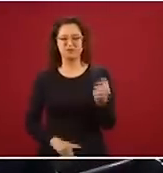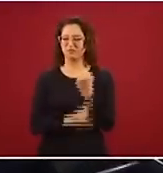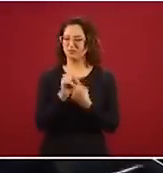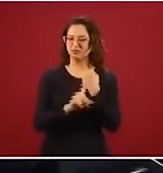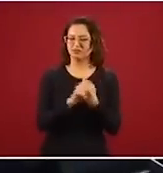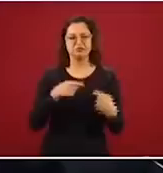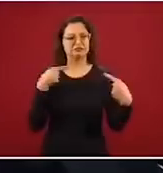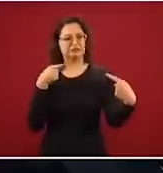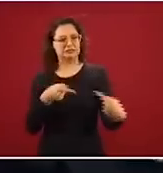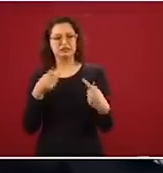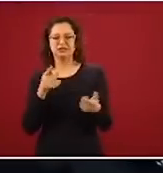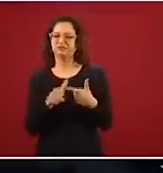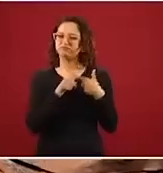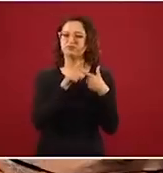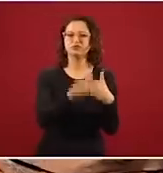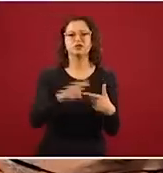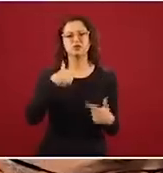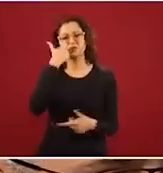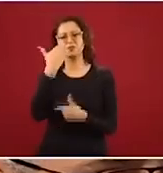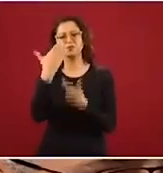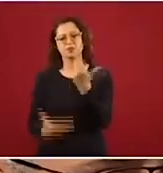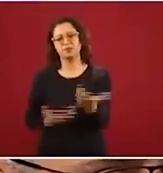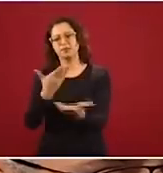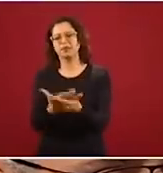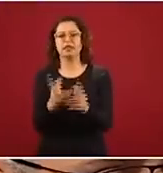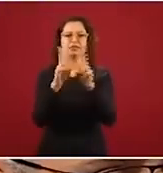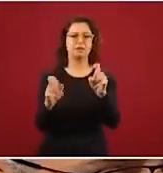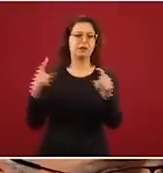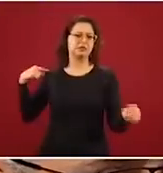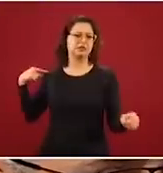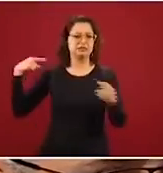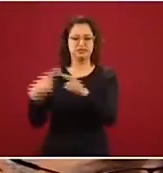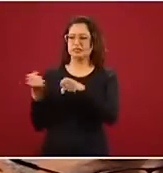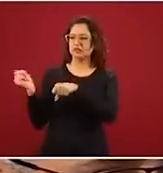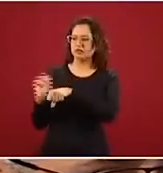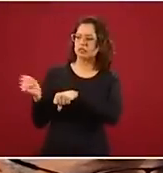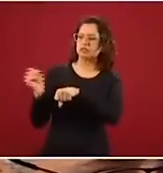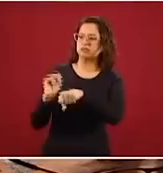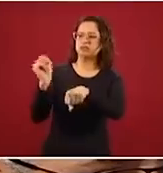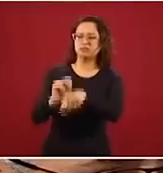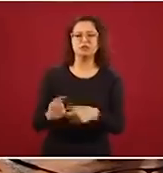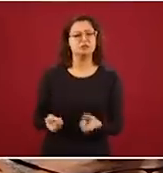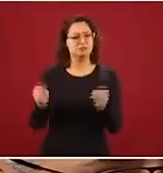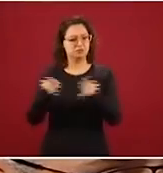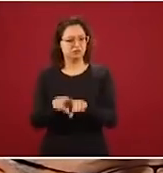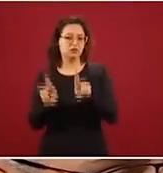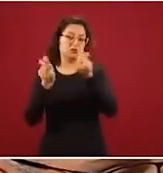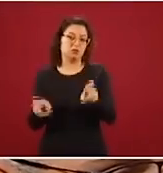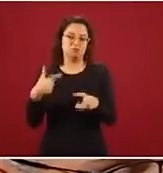Quiero plantearle un tema que hemos venido manejando en La Razón desde hace varias semanas, no había podido